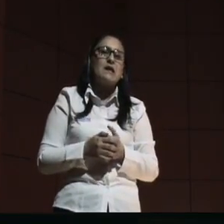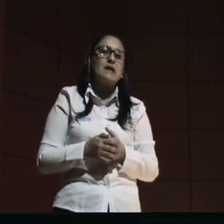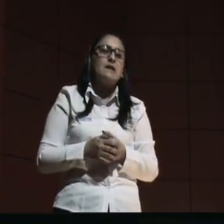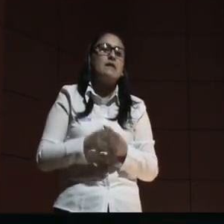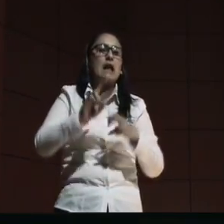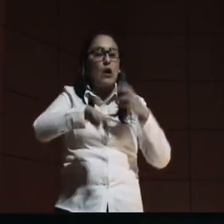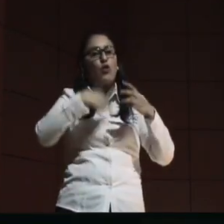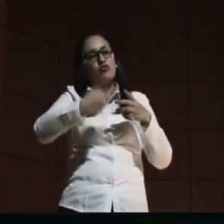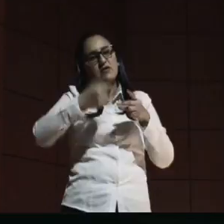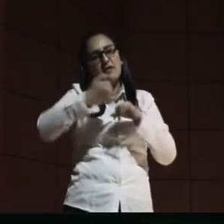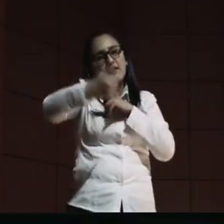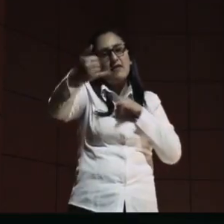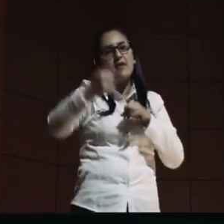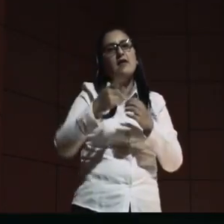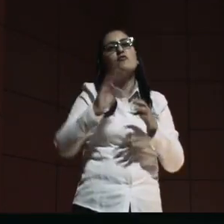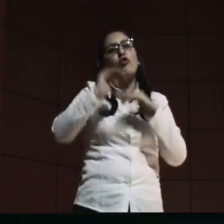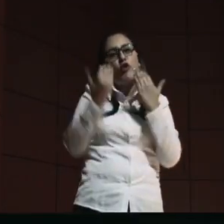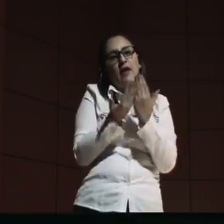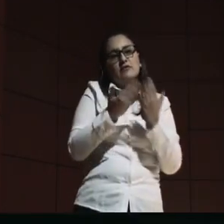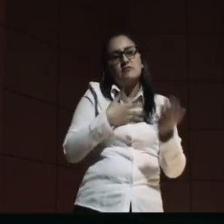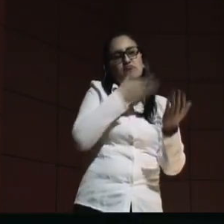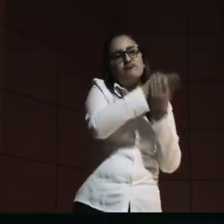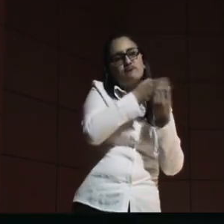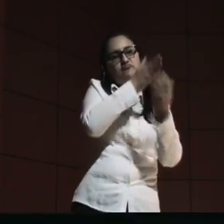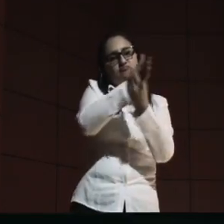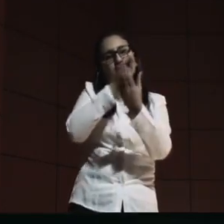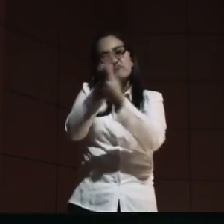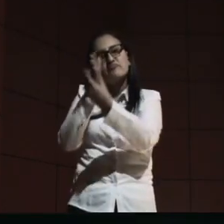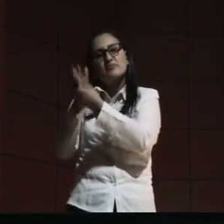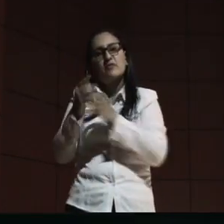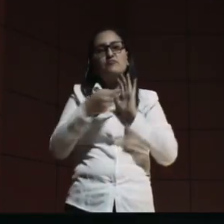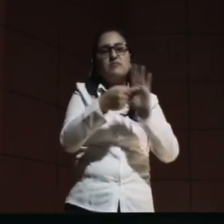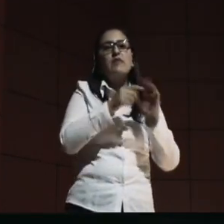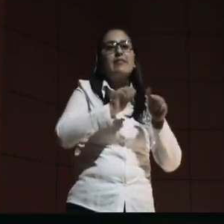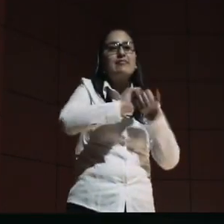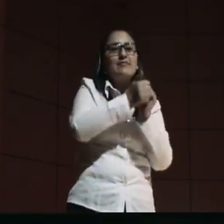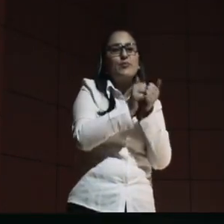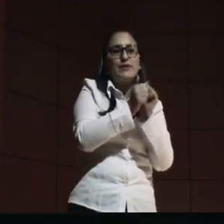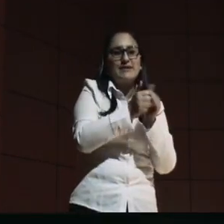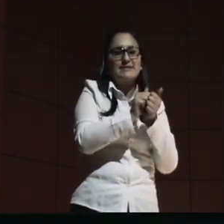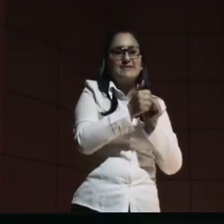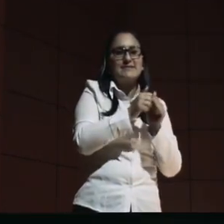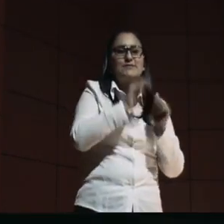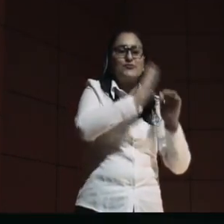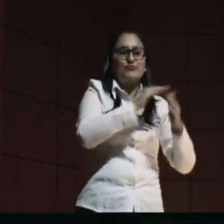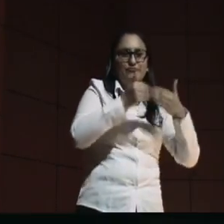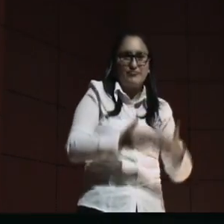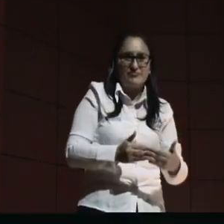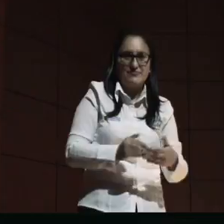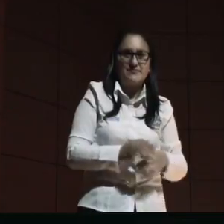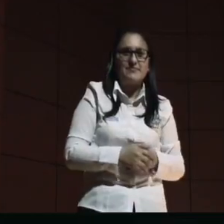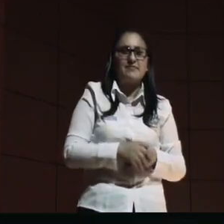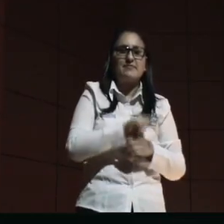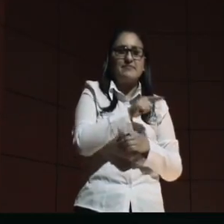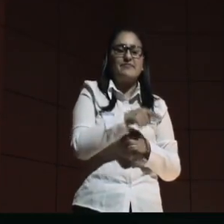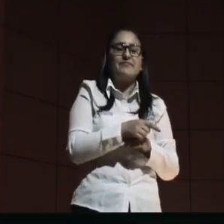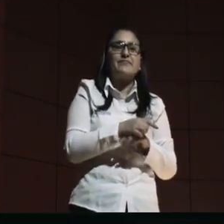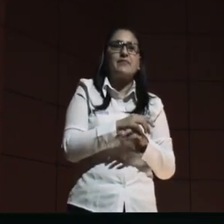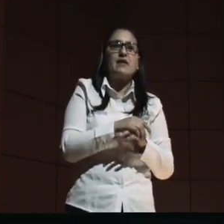La otra línea es llegar a los colegios con muestras de deporte paralímpico, desde el